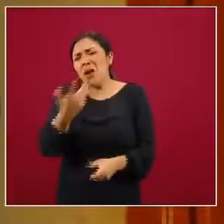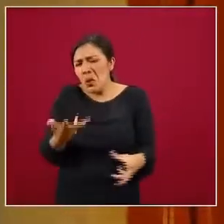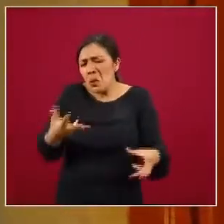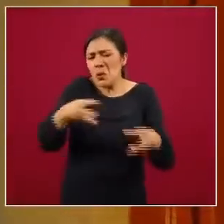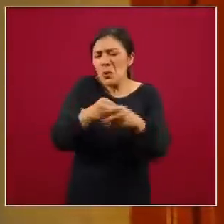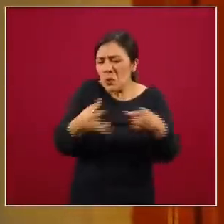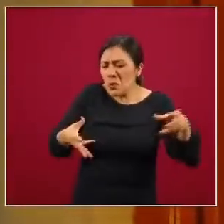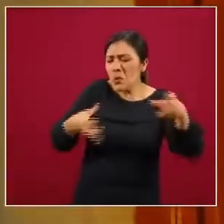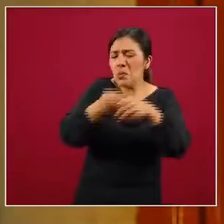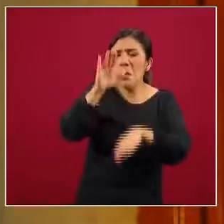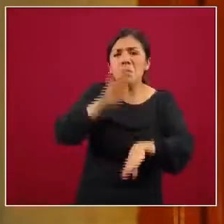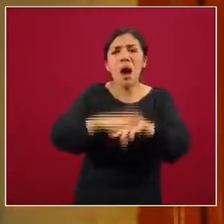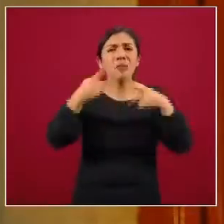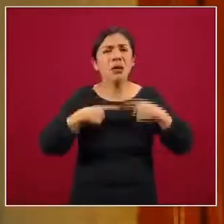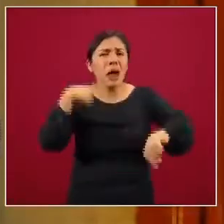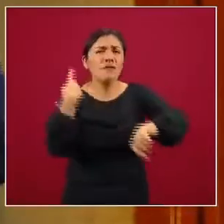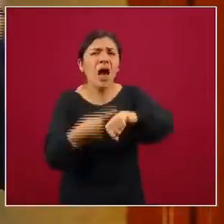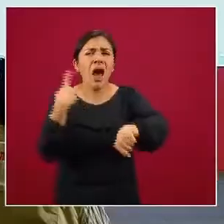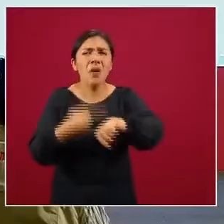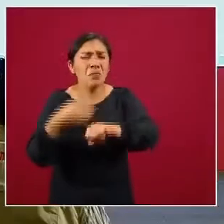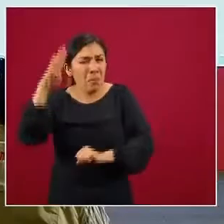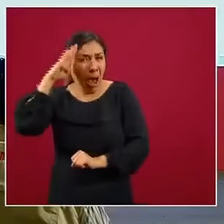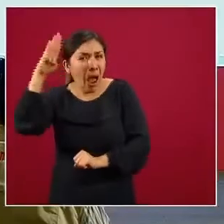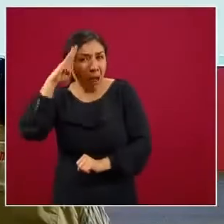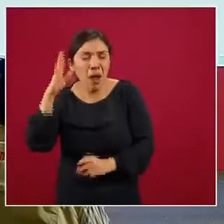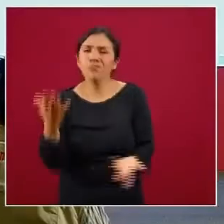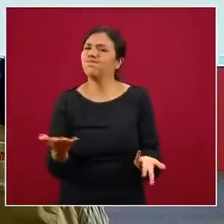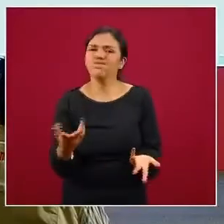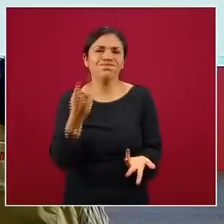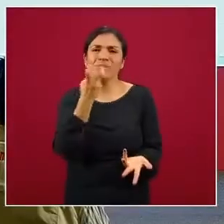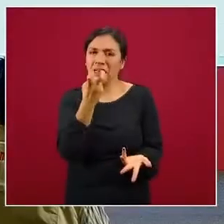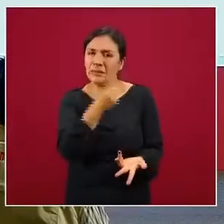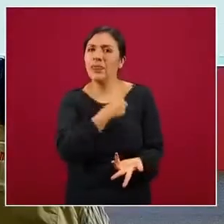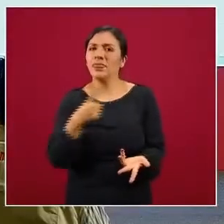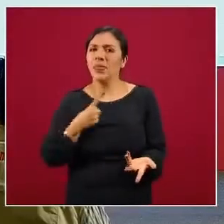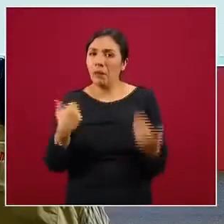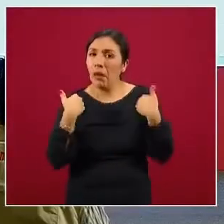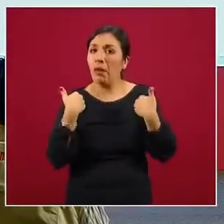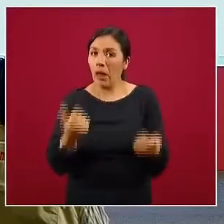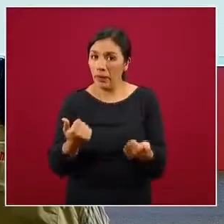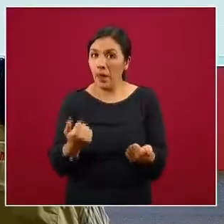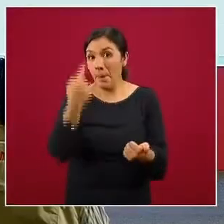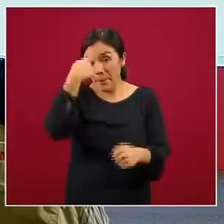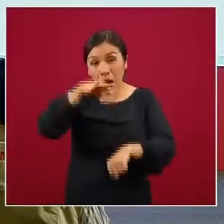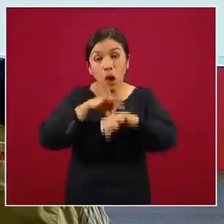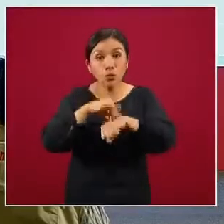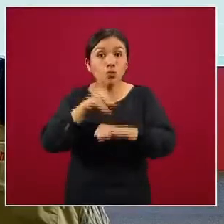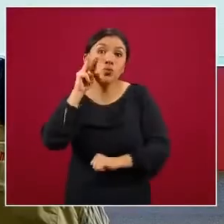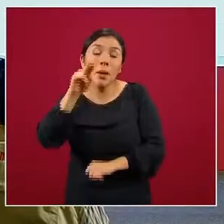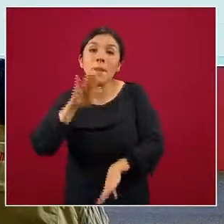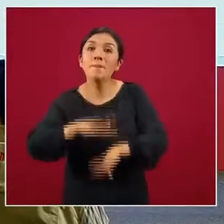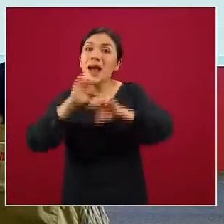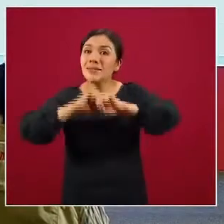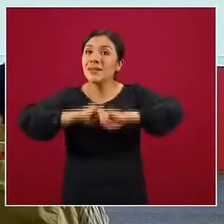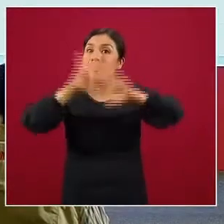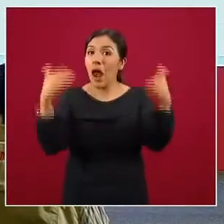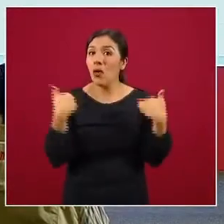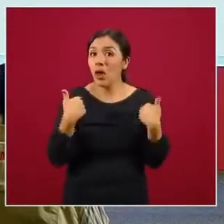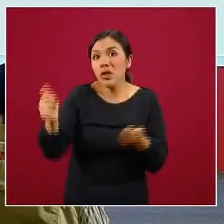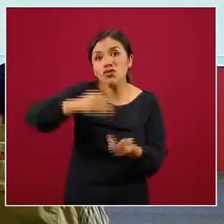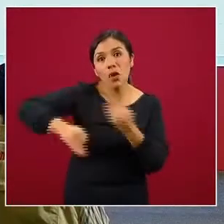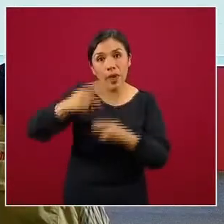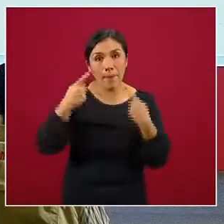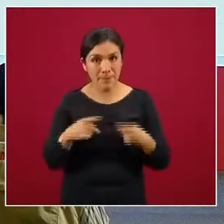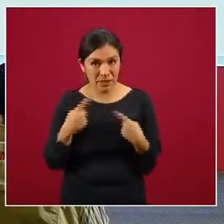acumulando y acumulando y acumulando casos. Esta es una visión importante de tener para que tenga una realidad más clara para la